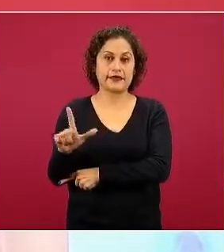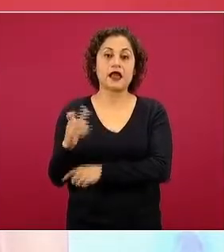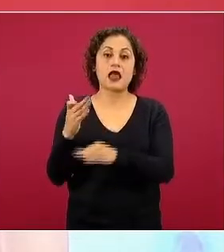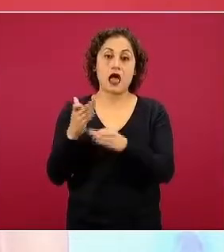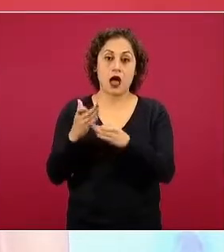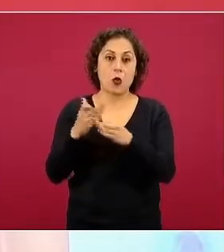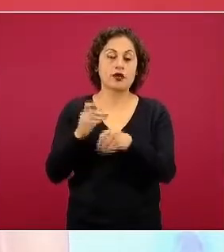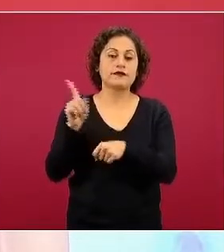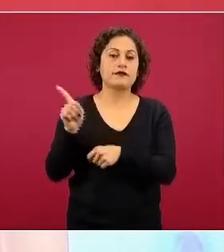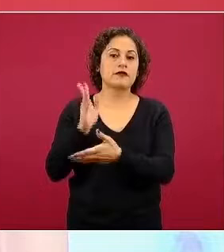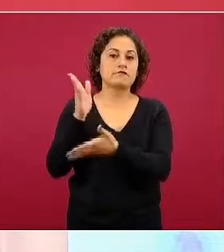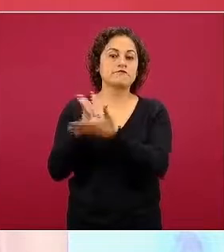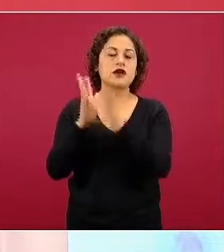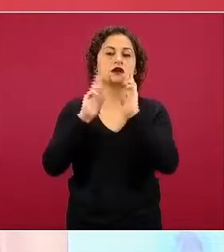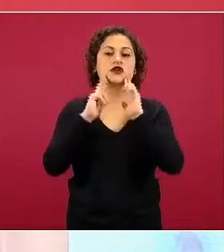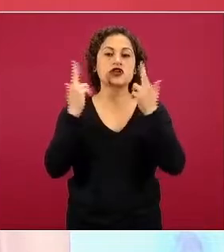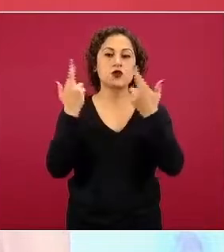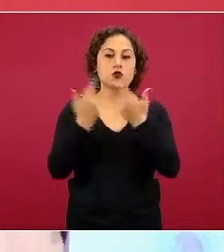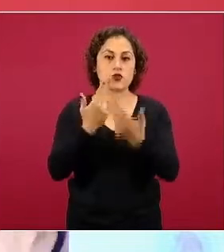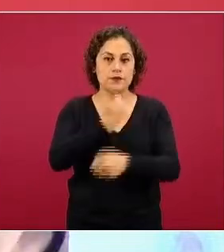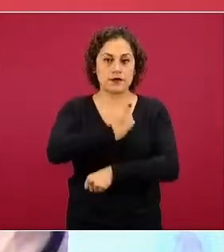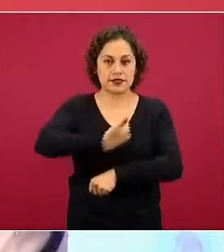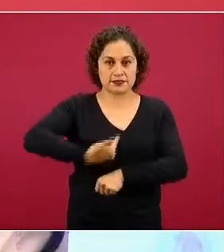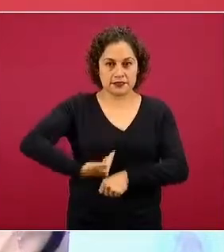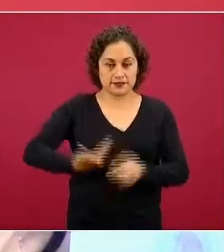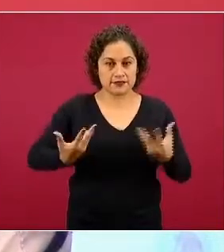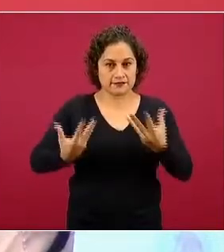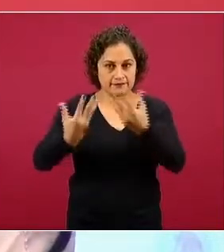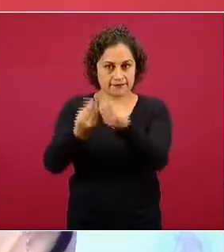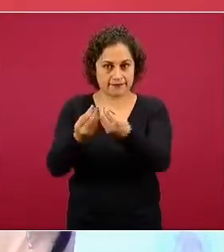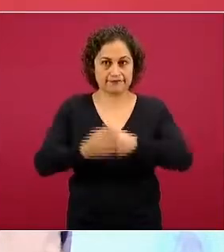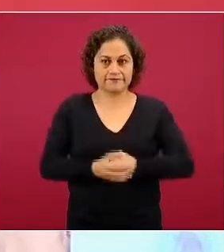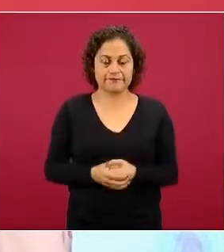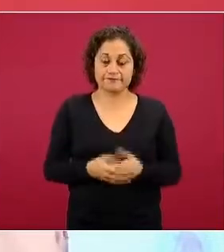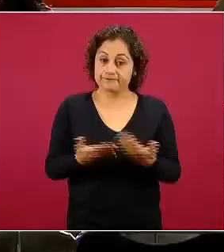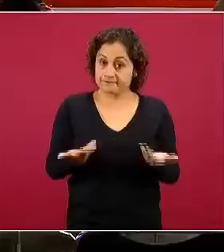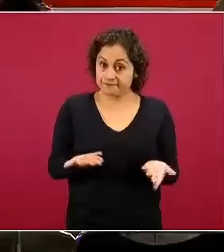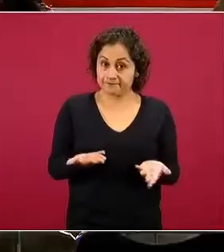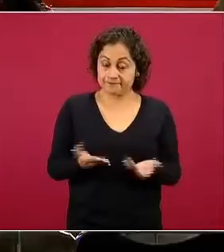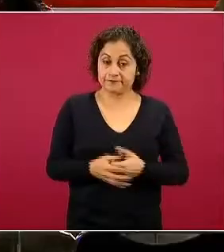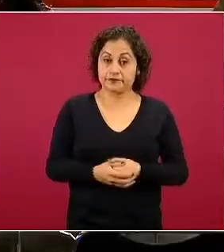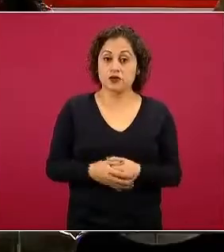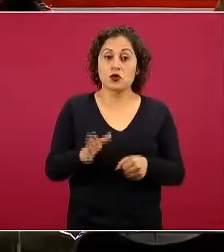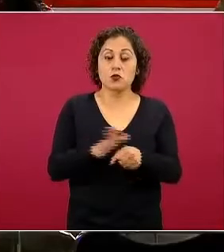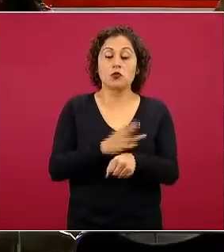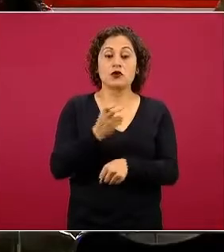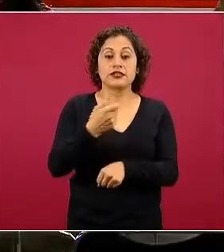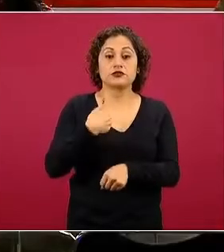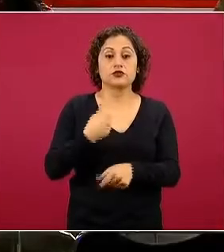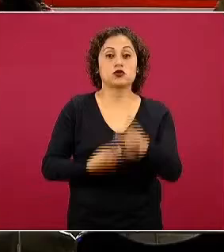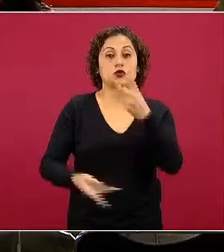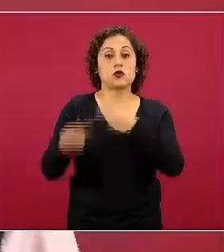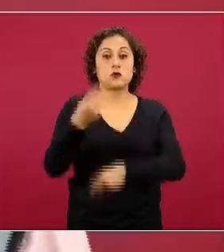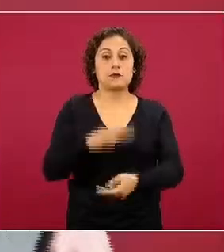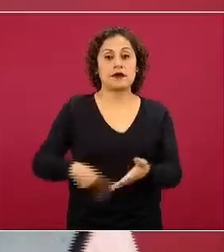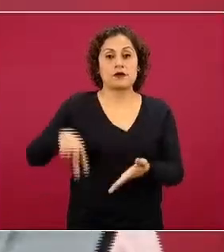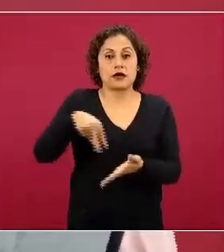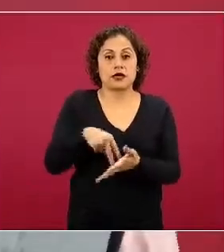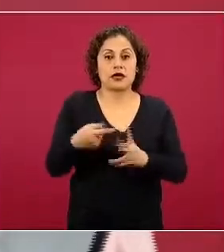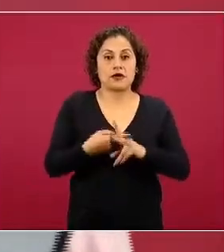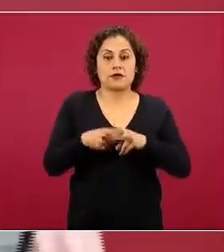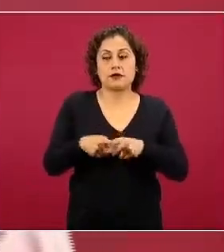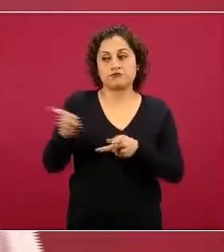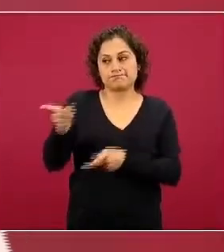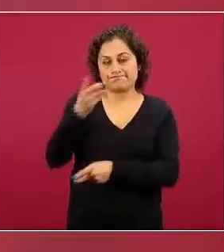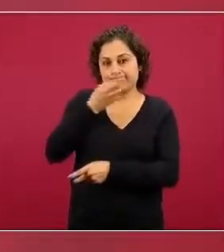reunión con el señor presidente de la República, me tomo el atrevimiento de iniciar bajo sus